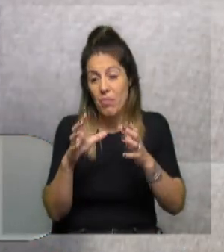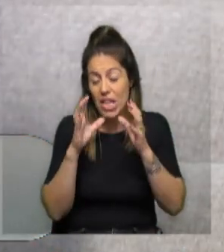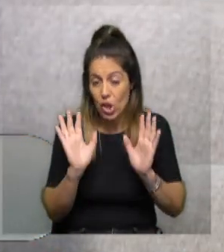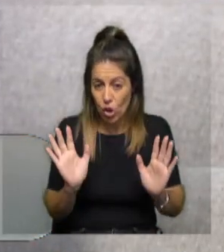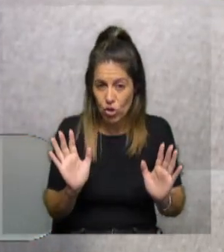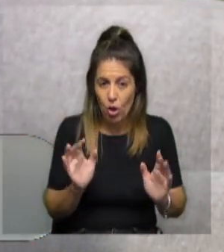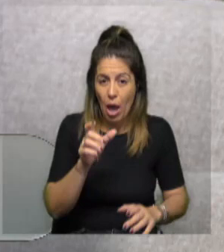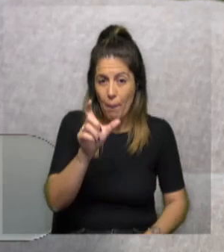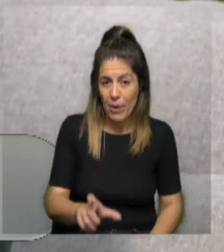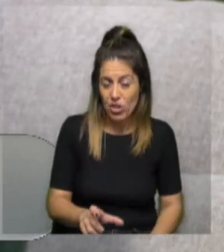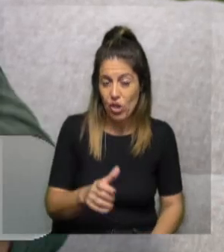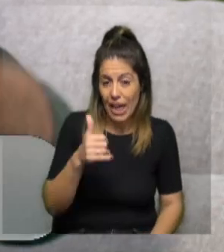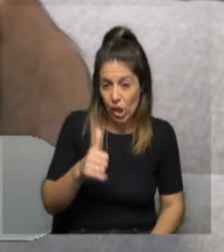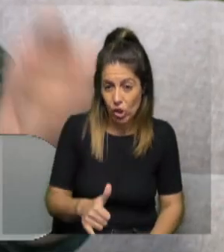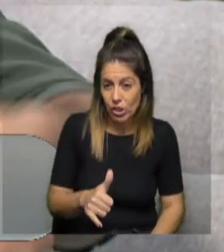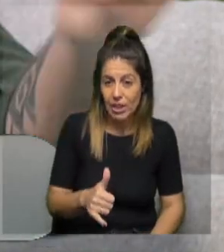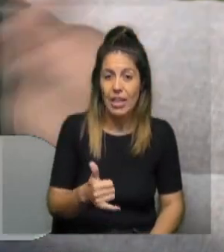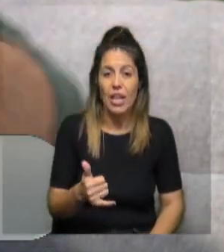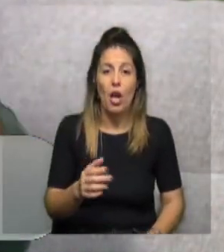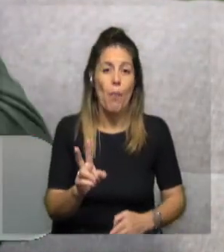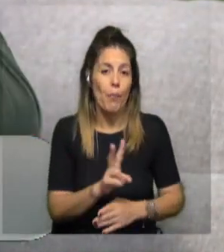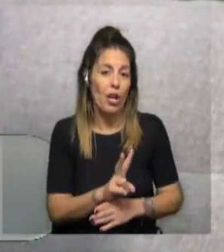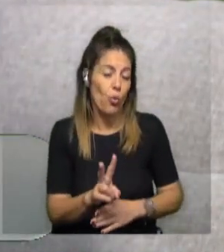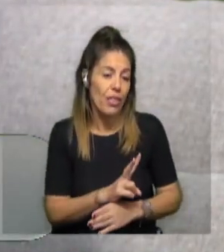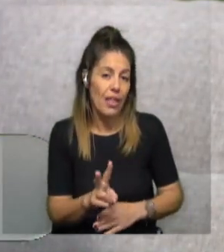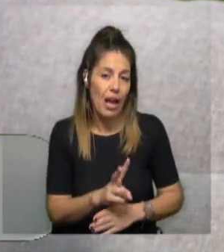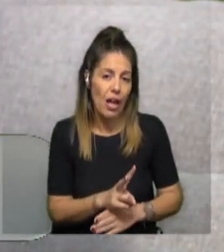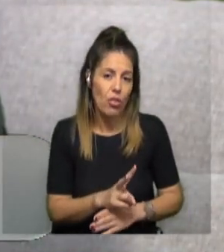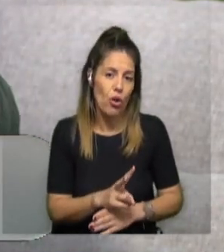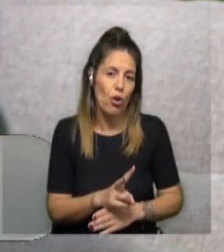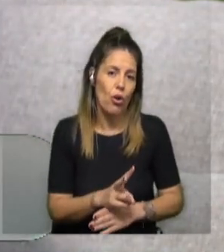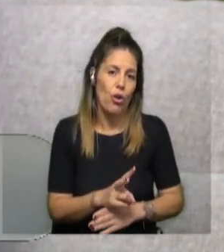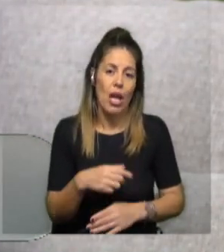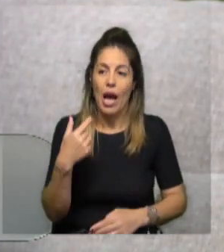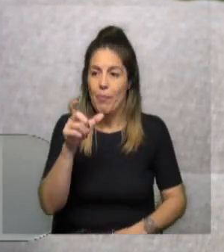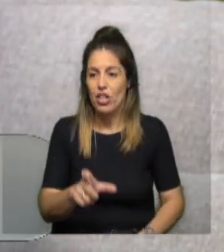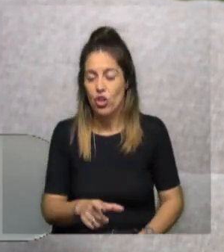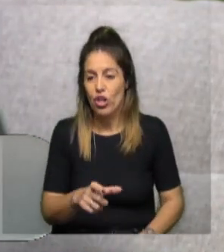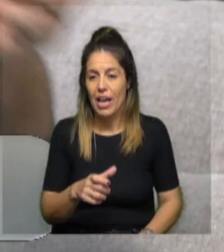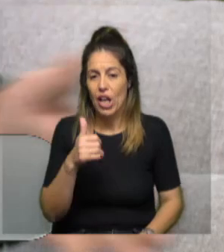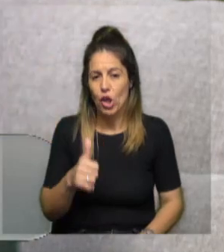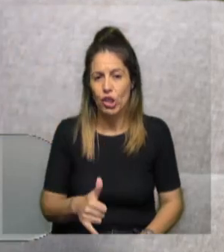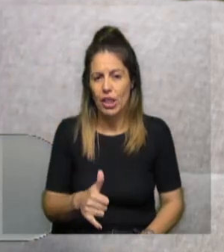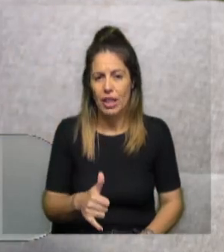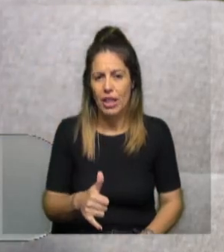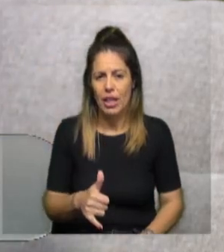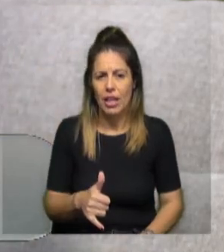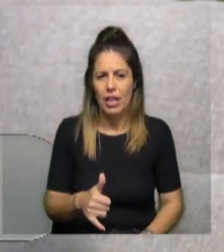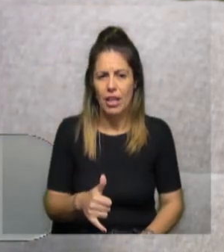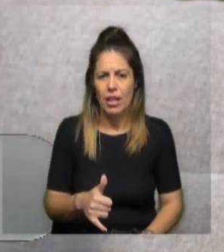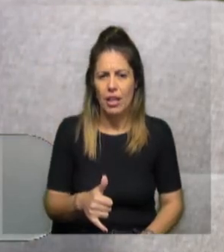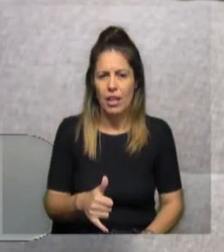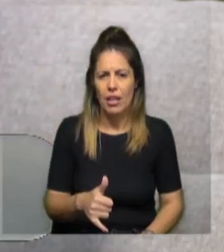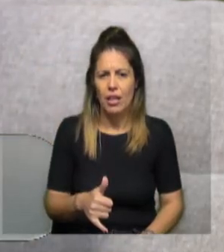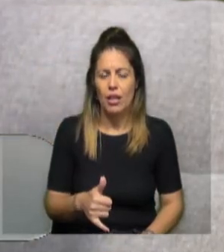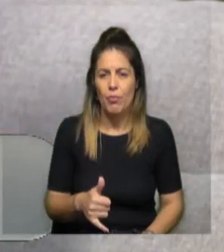porque hay gente que lo tiene para tener cierto cuidado, control, porque le pasa un montón de cosas. Hay gente que no tiene para comer el hijo y bueno, mi perro va a